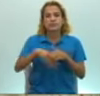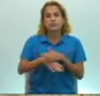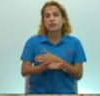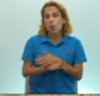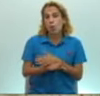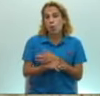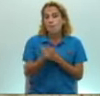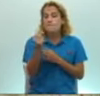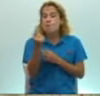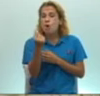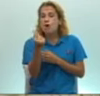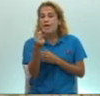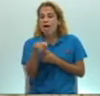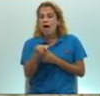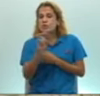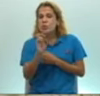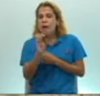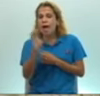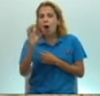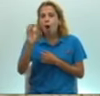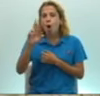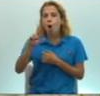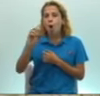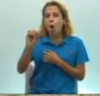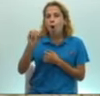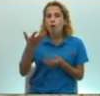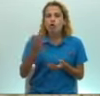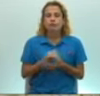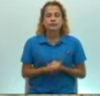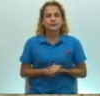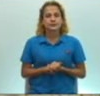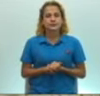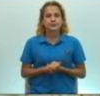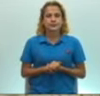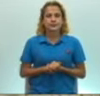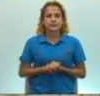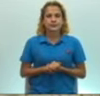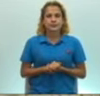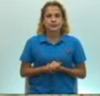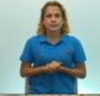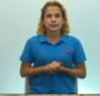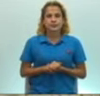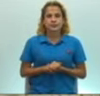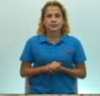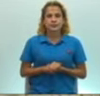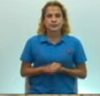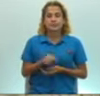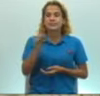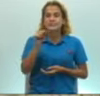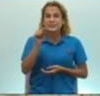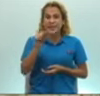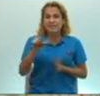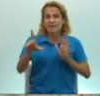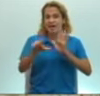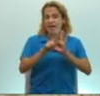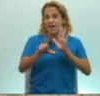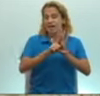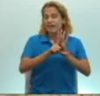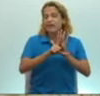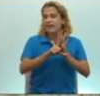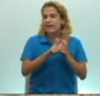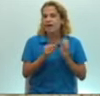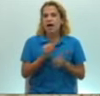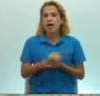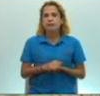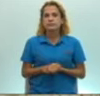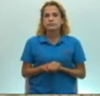más personas. Introdujo una nueva moneda de oro, la única que va a tener valor a partir de entonces, va a ser la única que va a tener